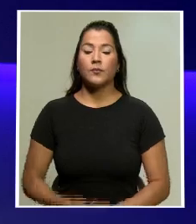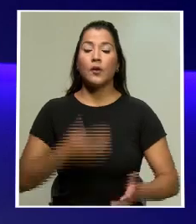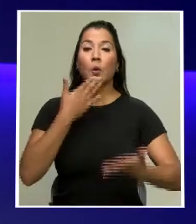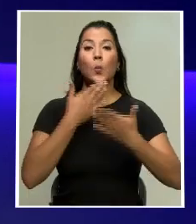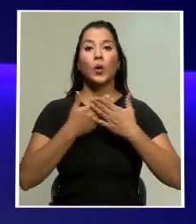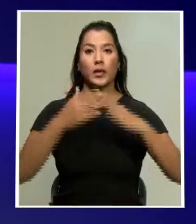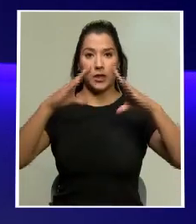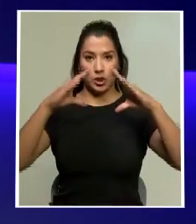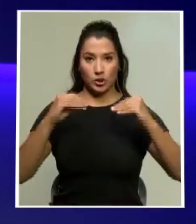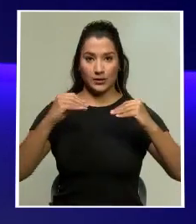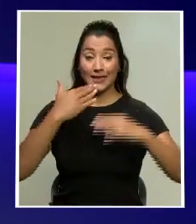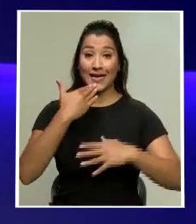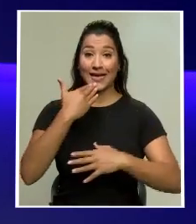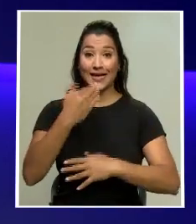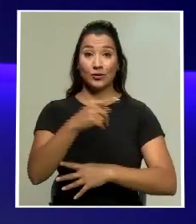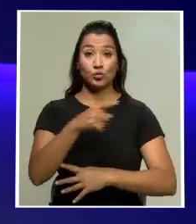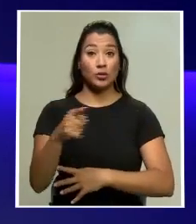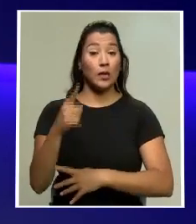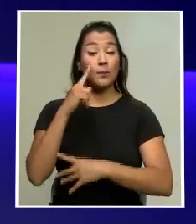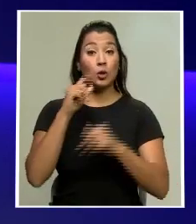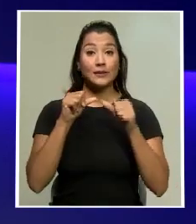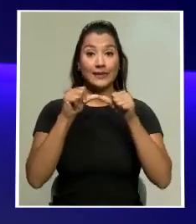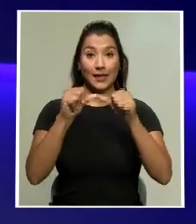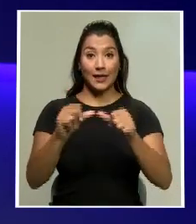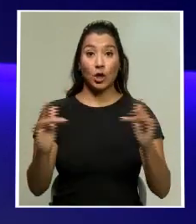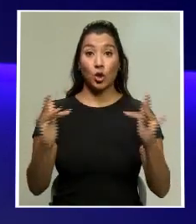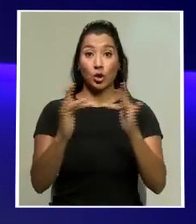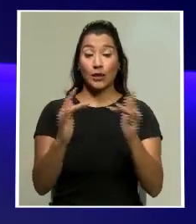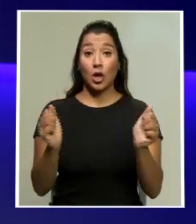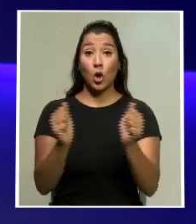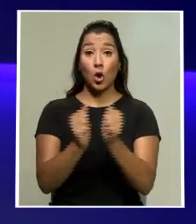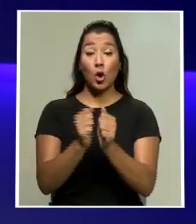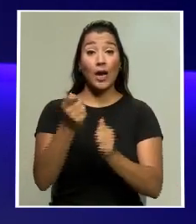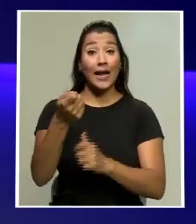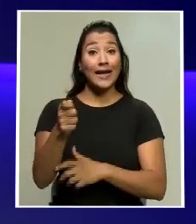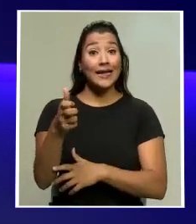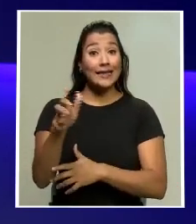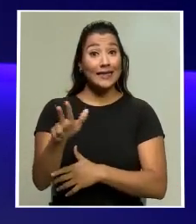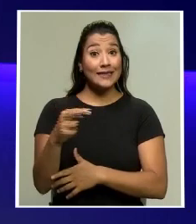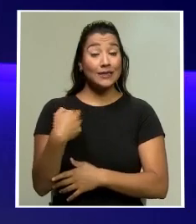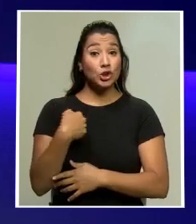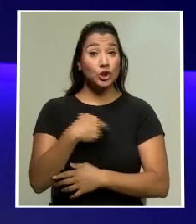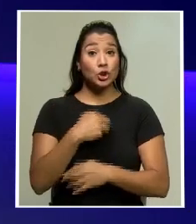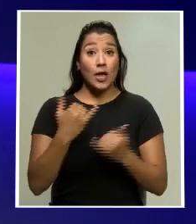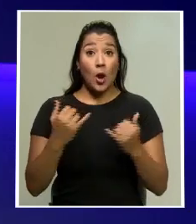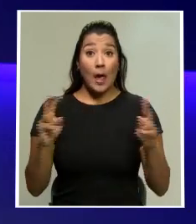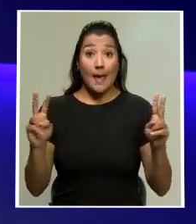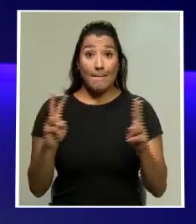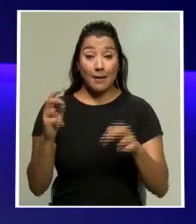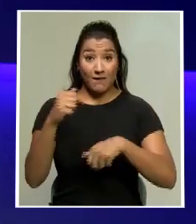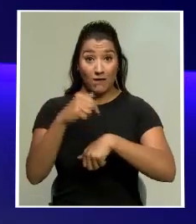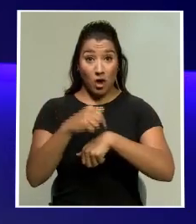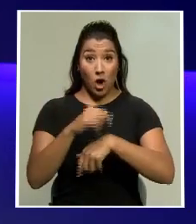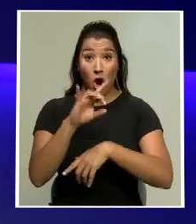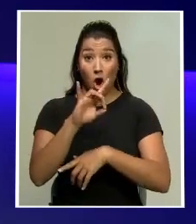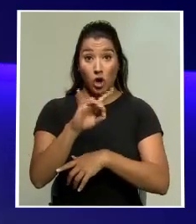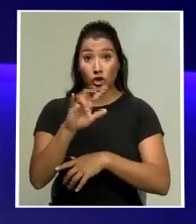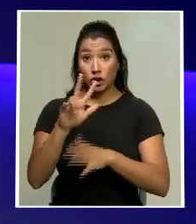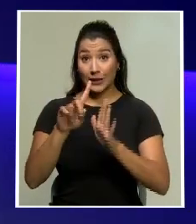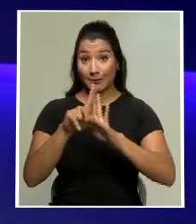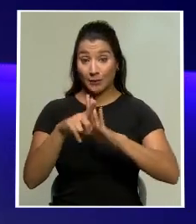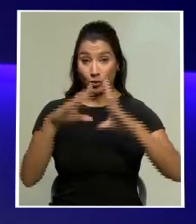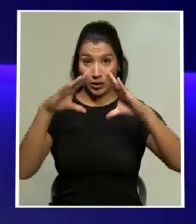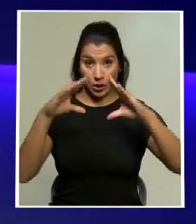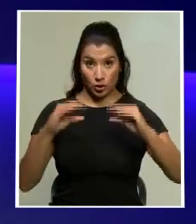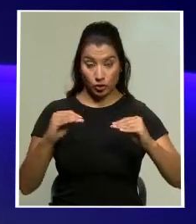Buenas noches, gracias por continuar conectados a la señal de Canal 13. Estamos en vivo, 8 de la noche con 3